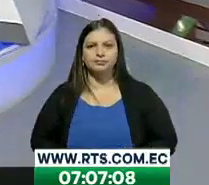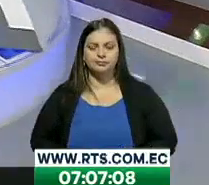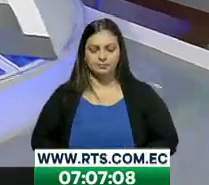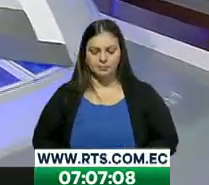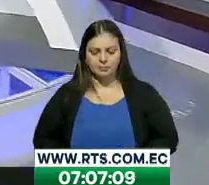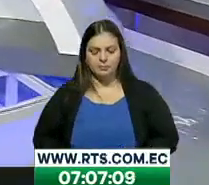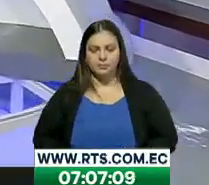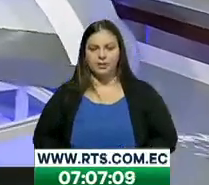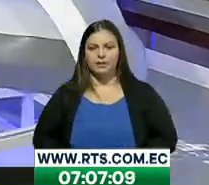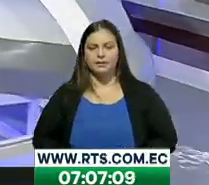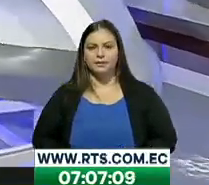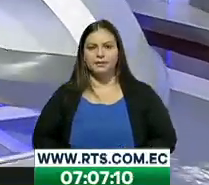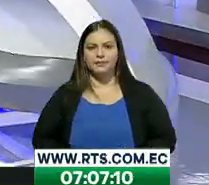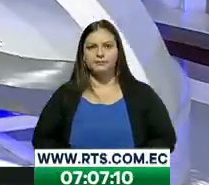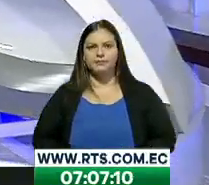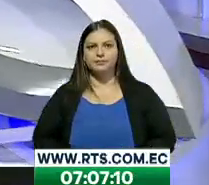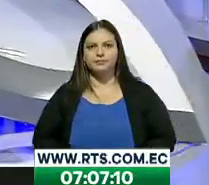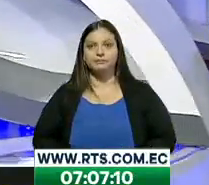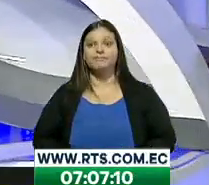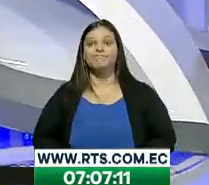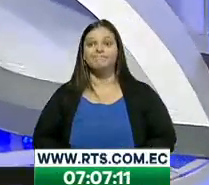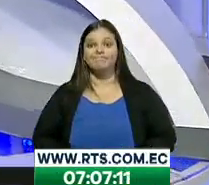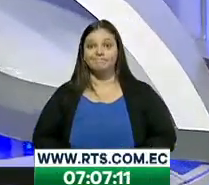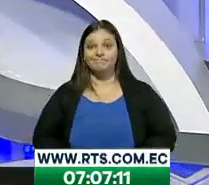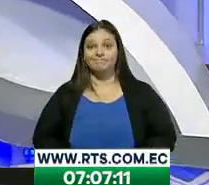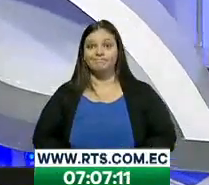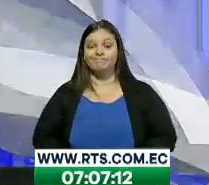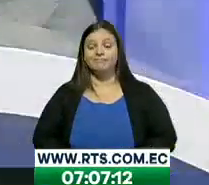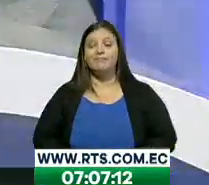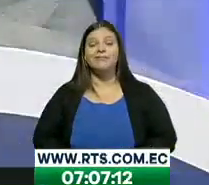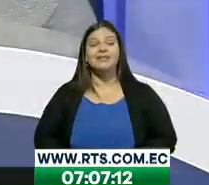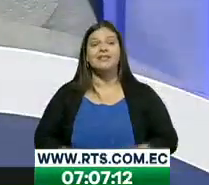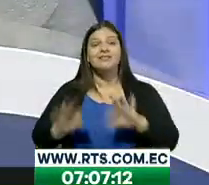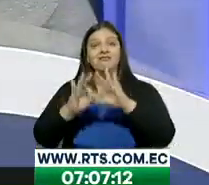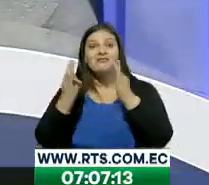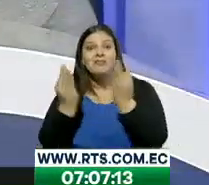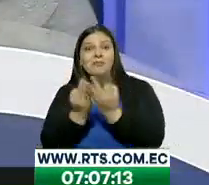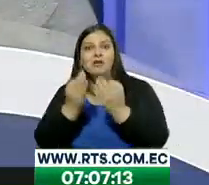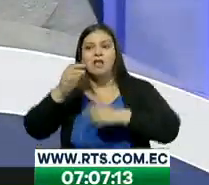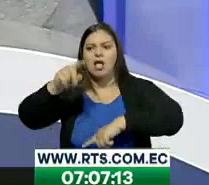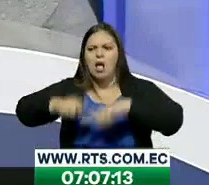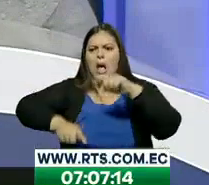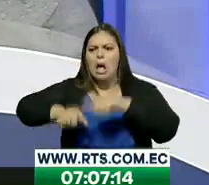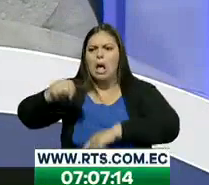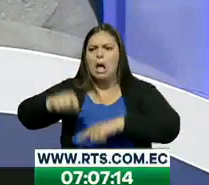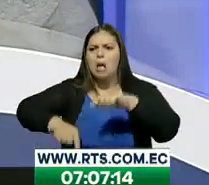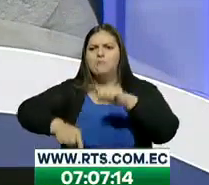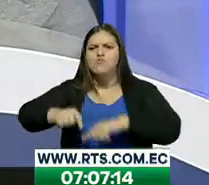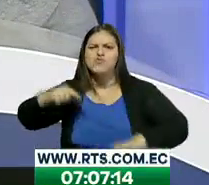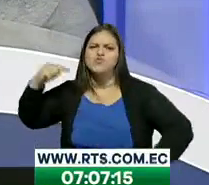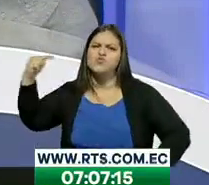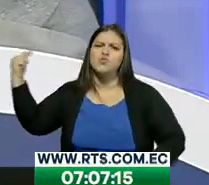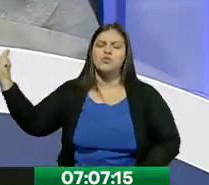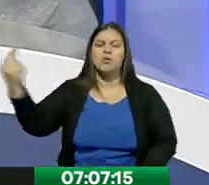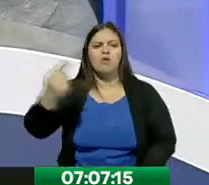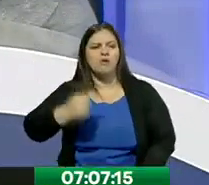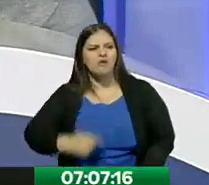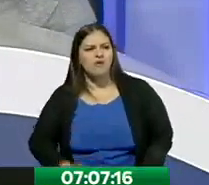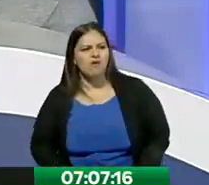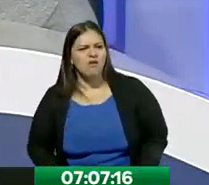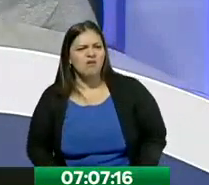Bueno, y no solo ellos piden la máxima pena, creo que es un clamor que se generaliza en la sociedad ante estos